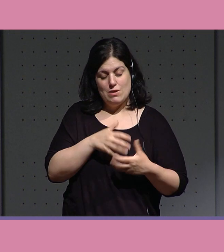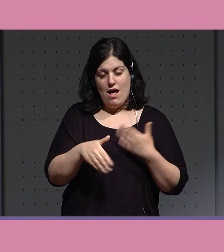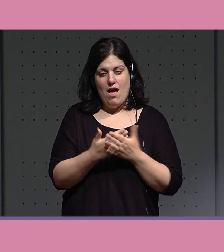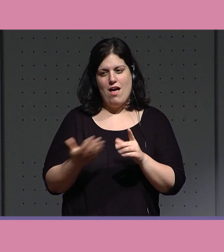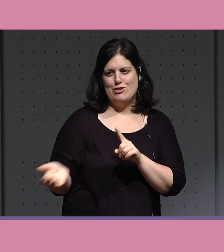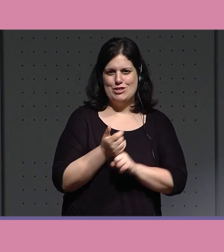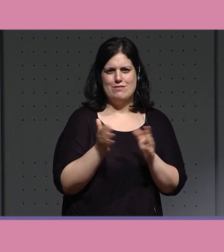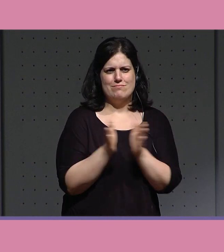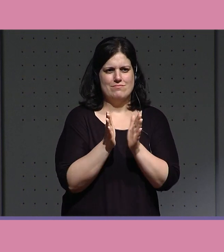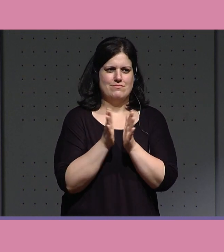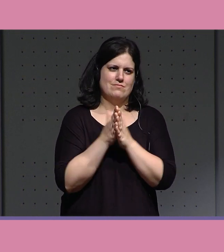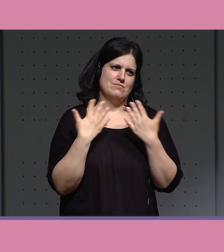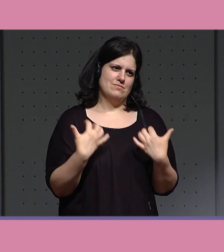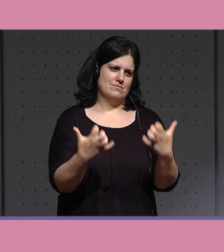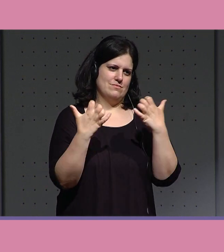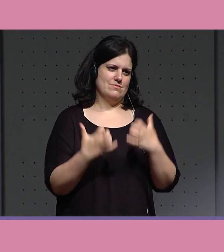Bueno.